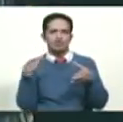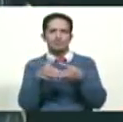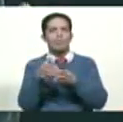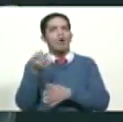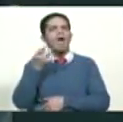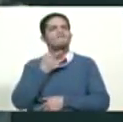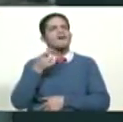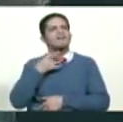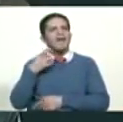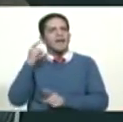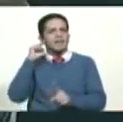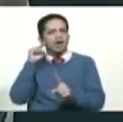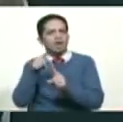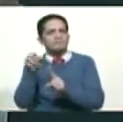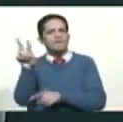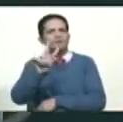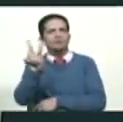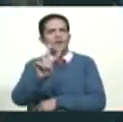por Venezuela